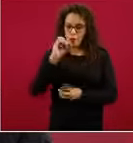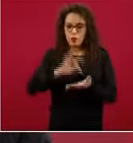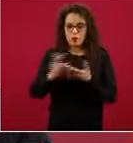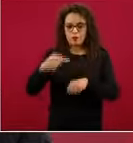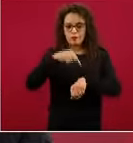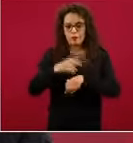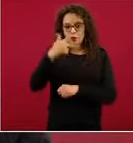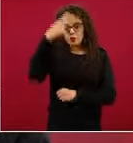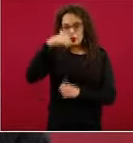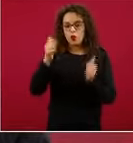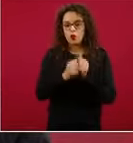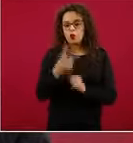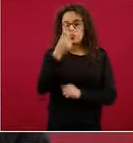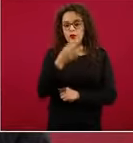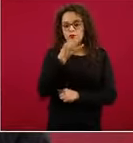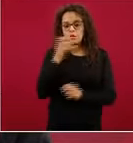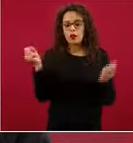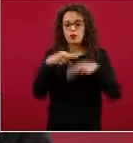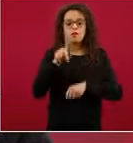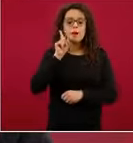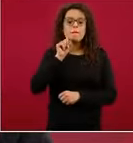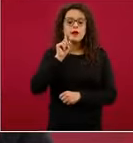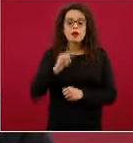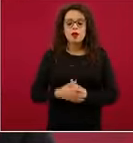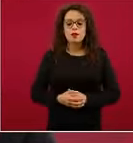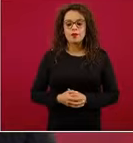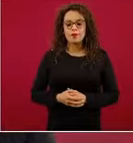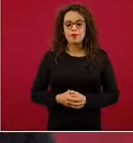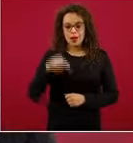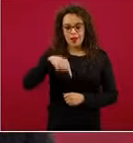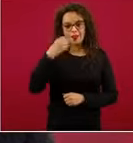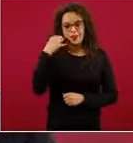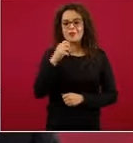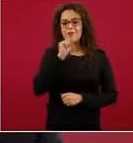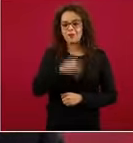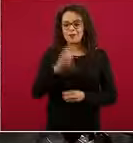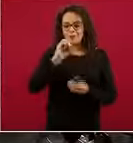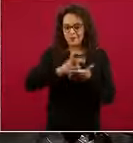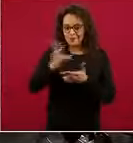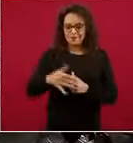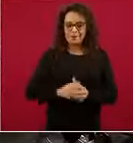20:02 y nos vemos mañana en esta misma conferencia. Gracias.